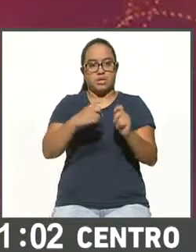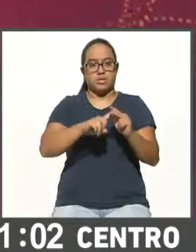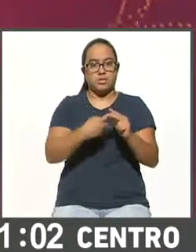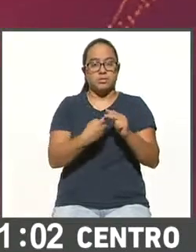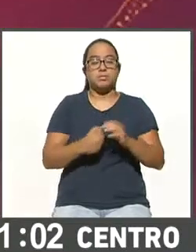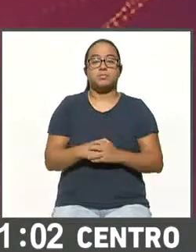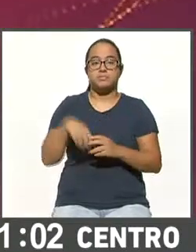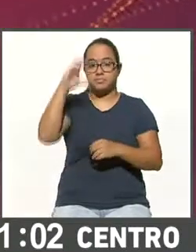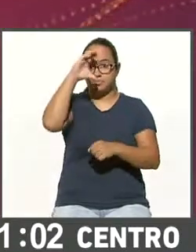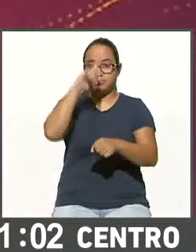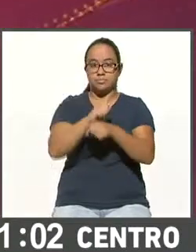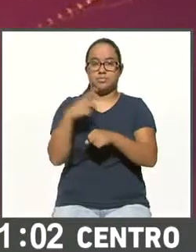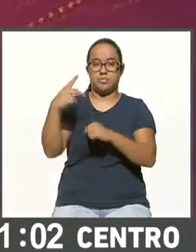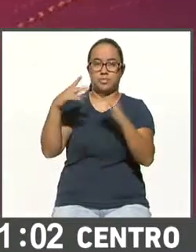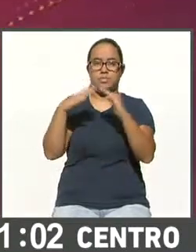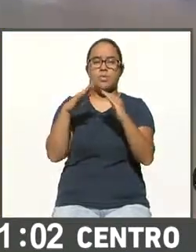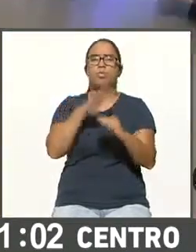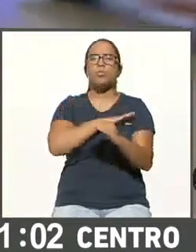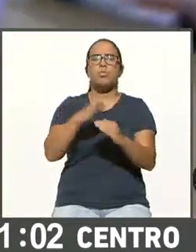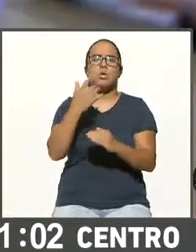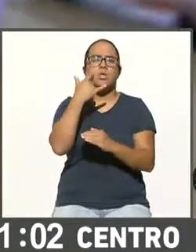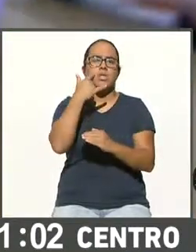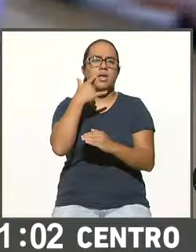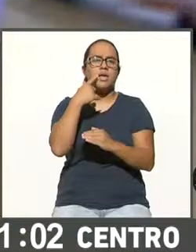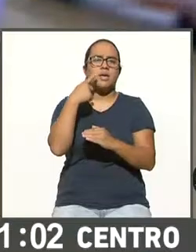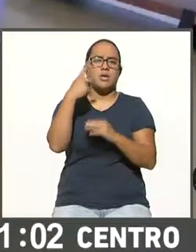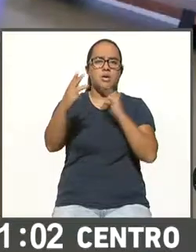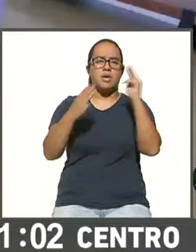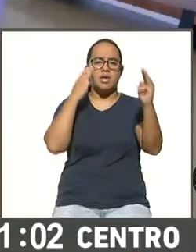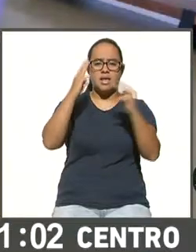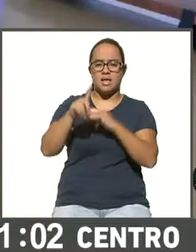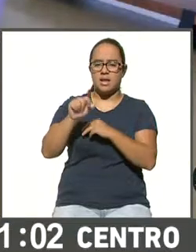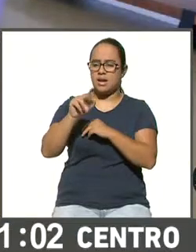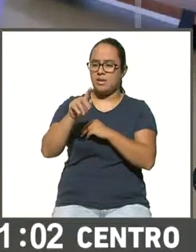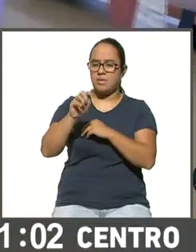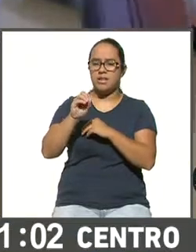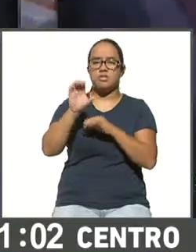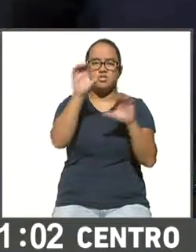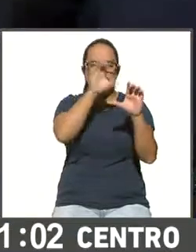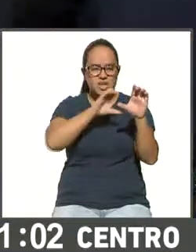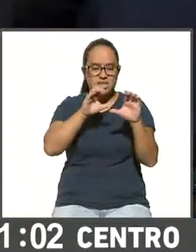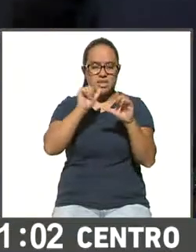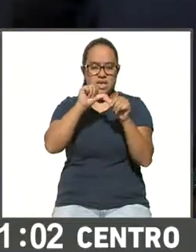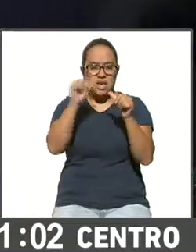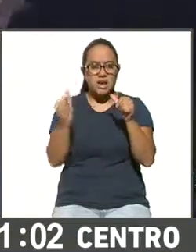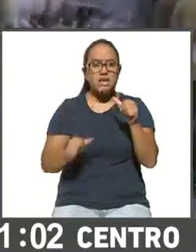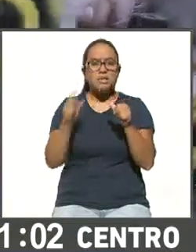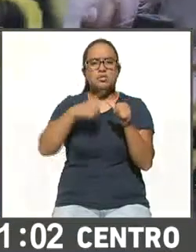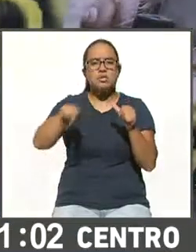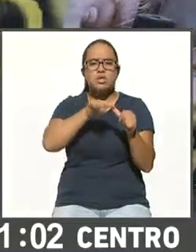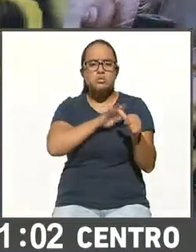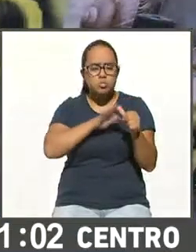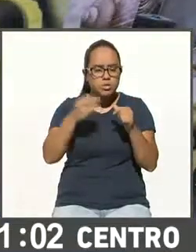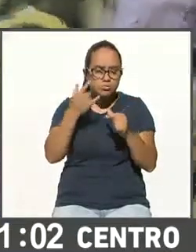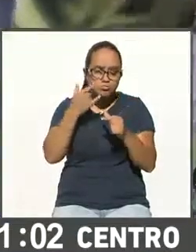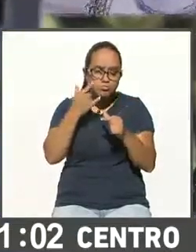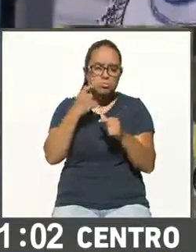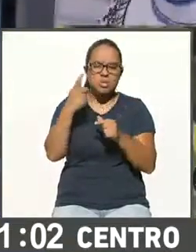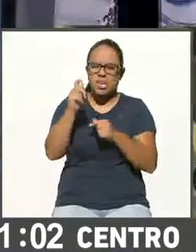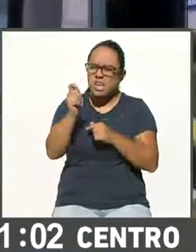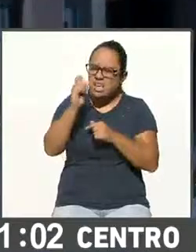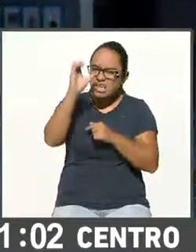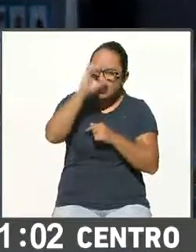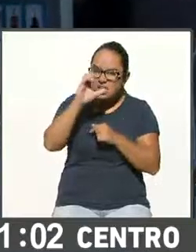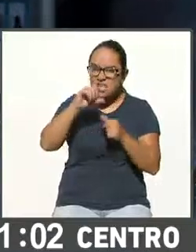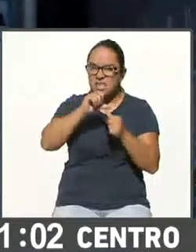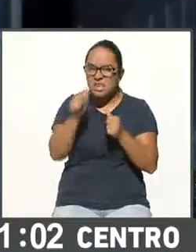Y en la cultura, desde su hogar, puede conocer el Museo Laberinto de las Ciencias y las Artes. Sumérjase entre los pasajes que presenta la ciencia,